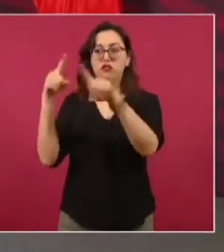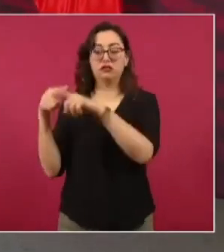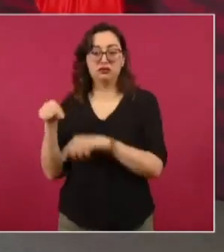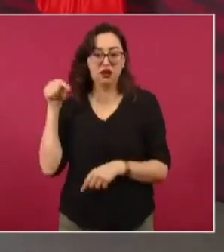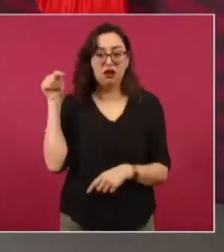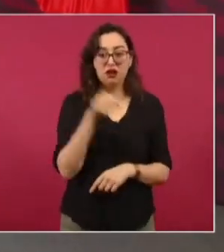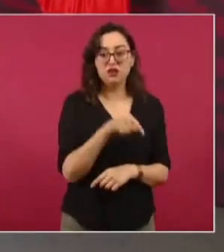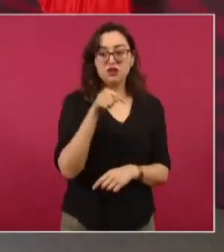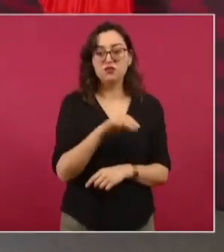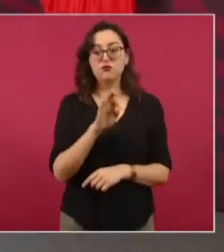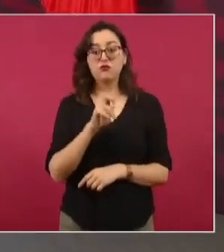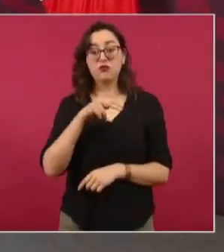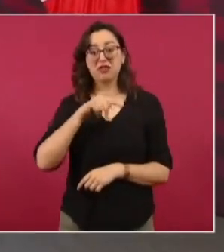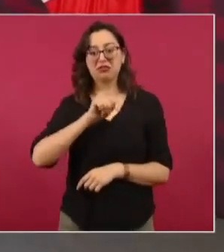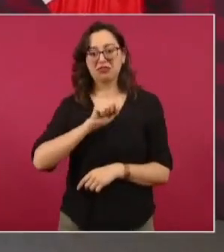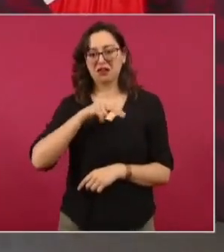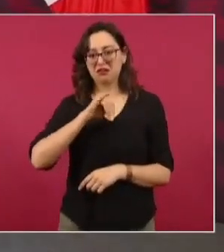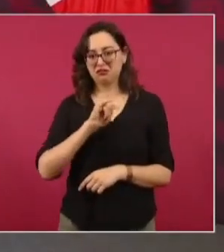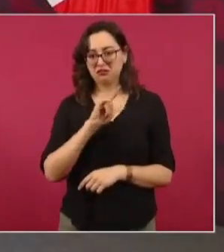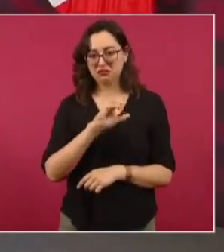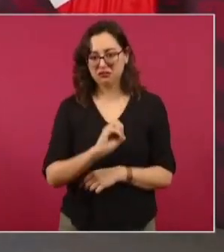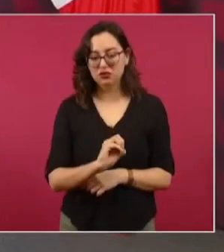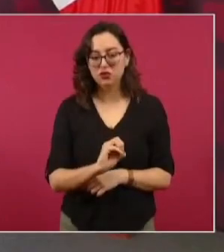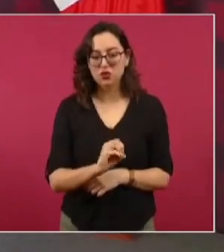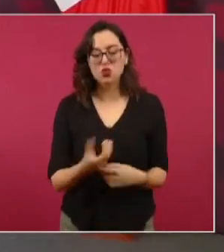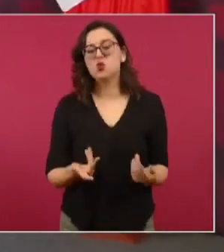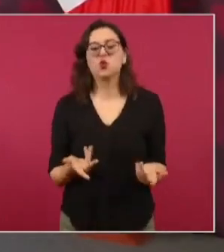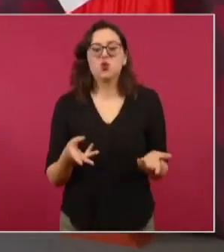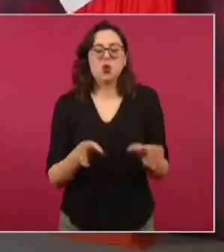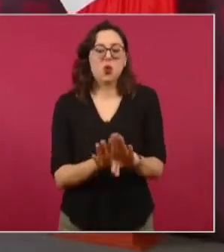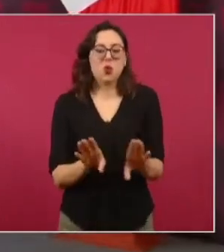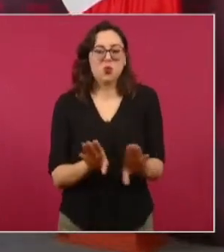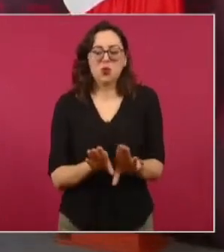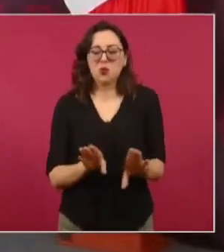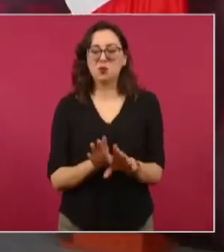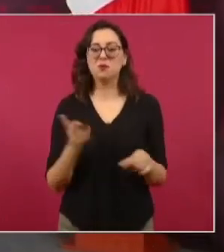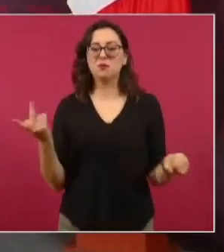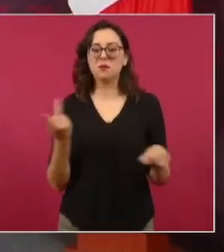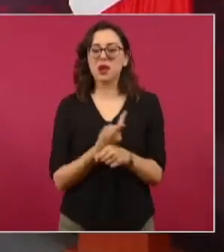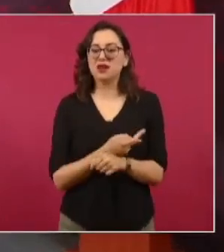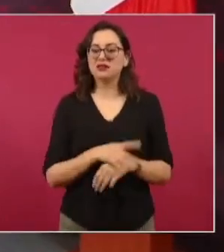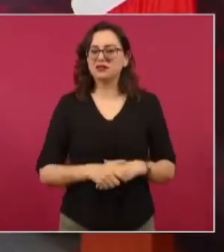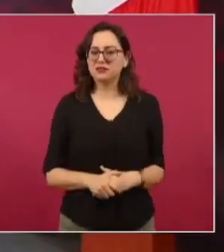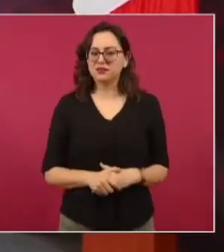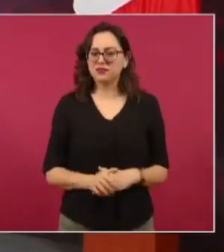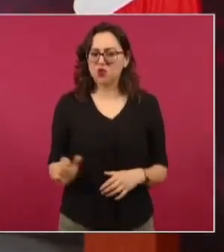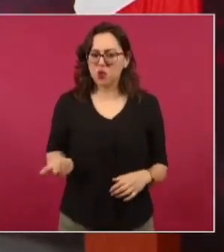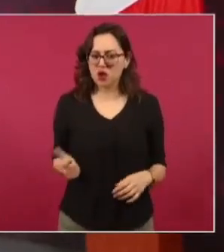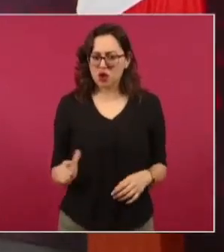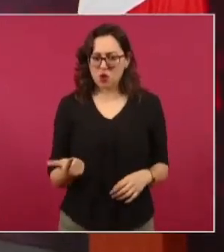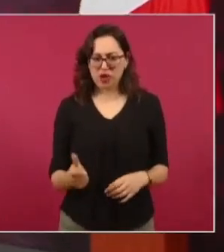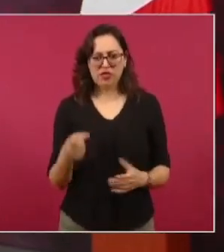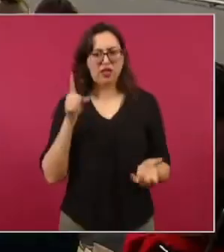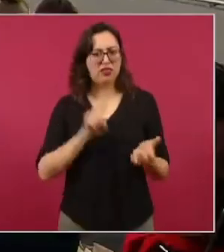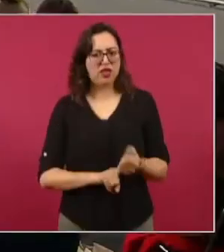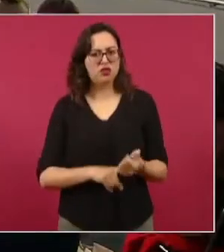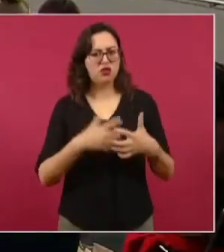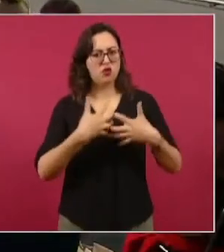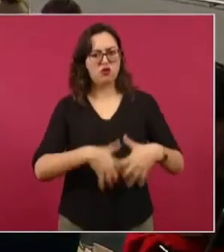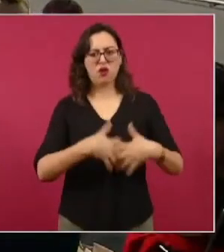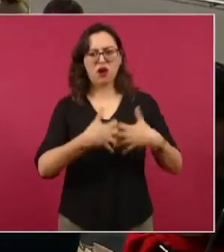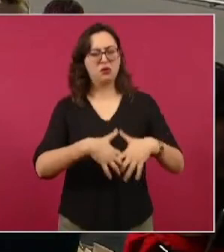industrializado donde hay empleos se tenga